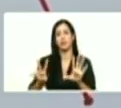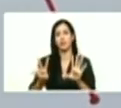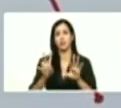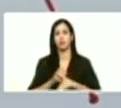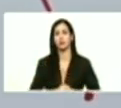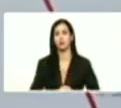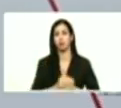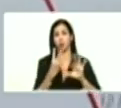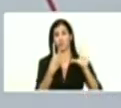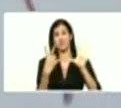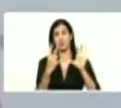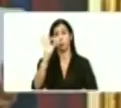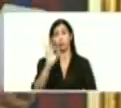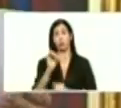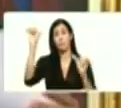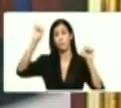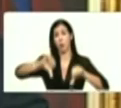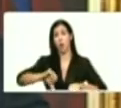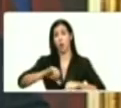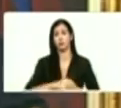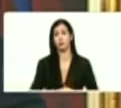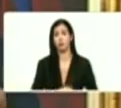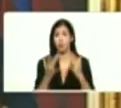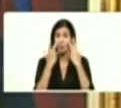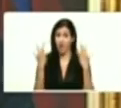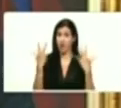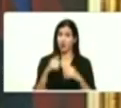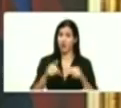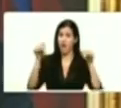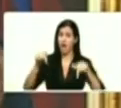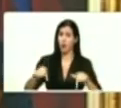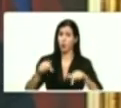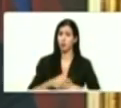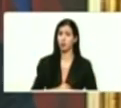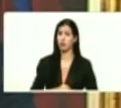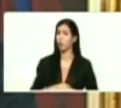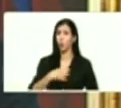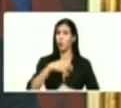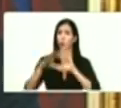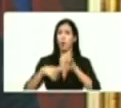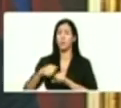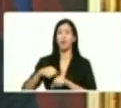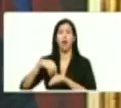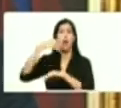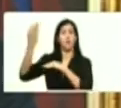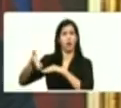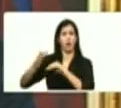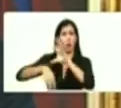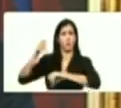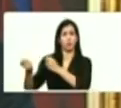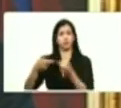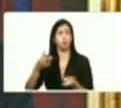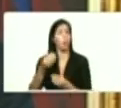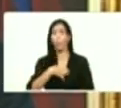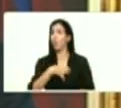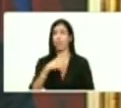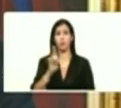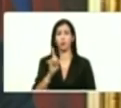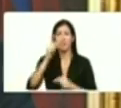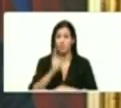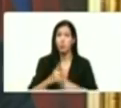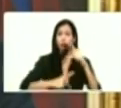los ingresos del país o no es evidente que no estamos para estar importando alimentos y llegó la hora de producirlo